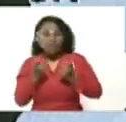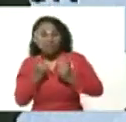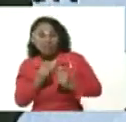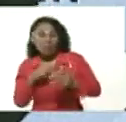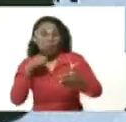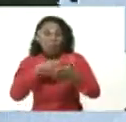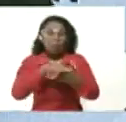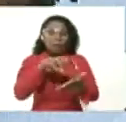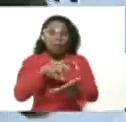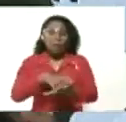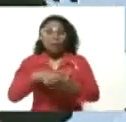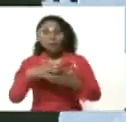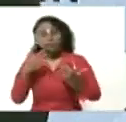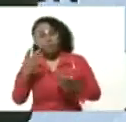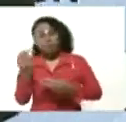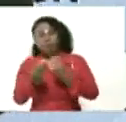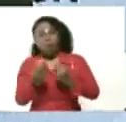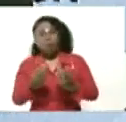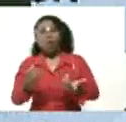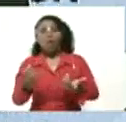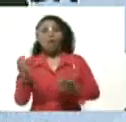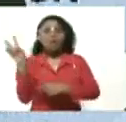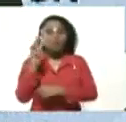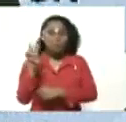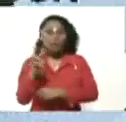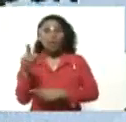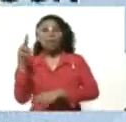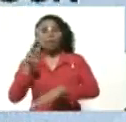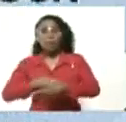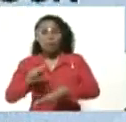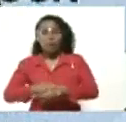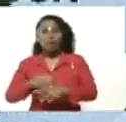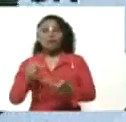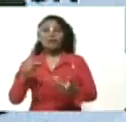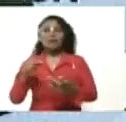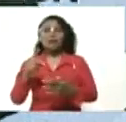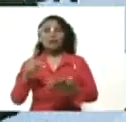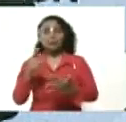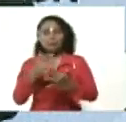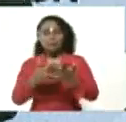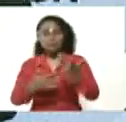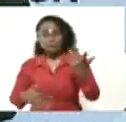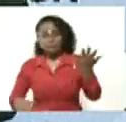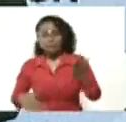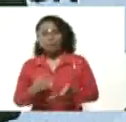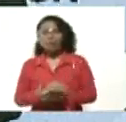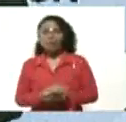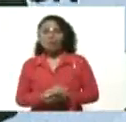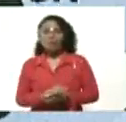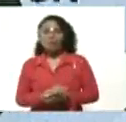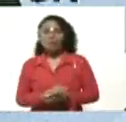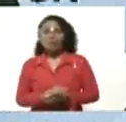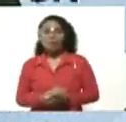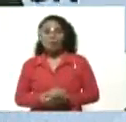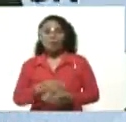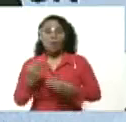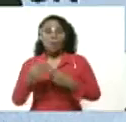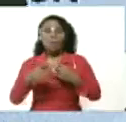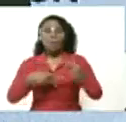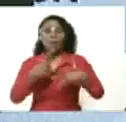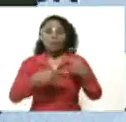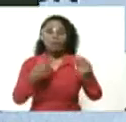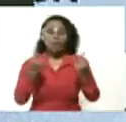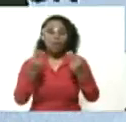Estado, clásicos como en Honduras, Venezuela, Paraguay, Bolivia, Ecuador, con golpes blandos, con apoyo judicial y mediático, o con procesos